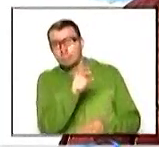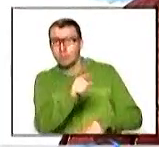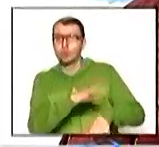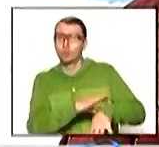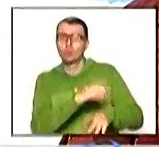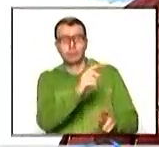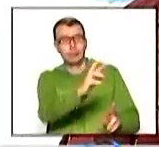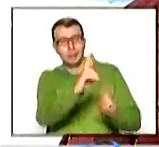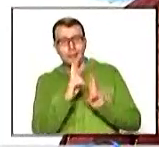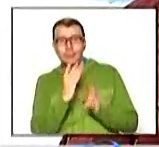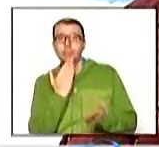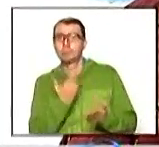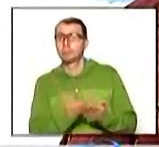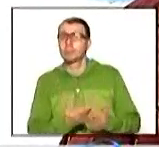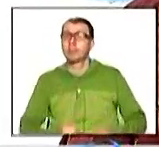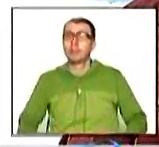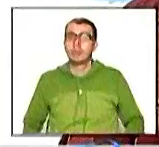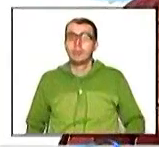respuesta.